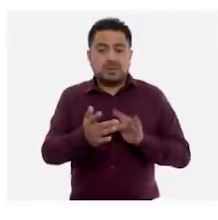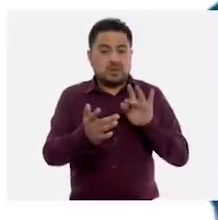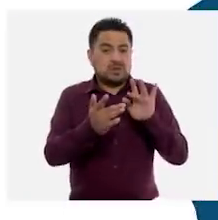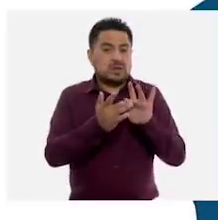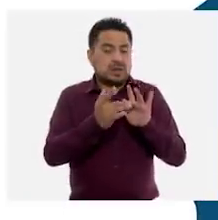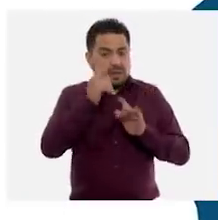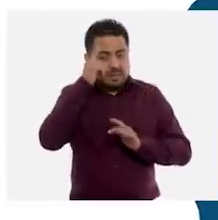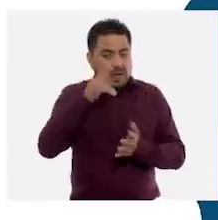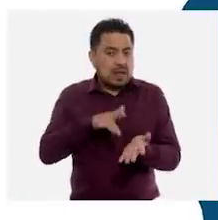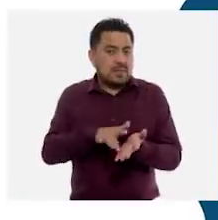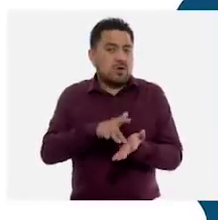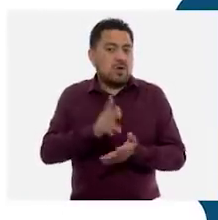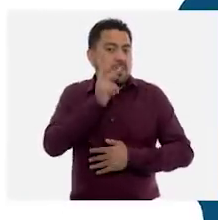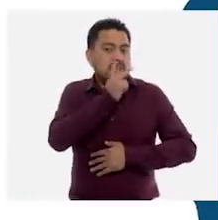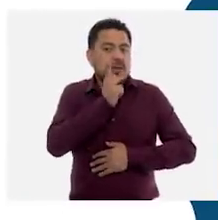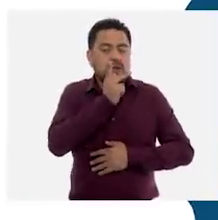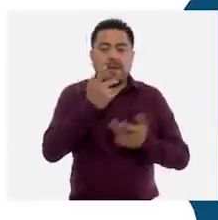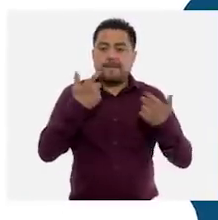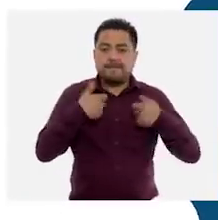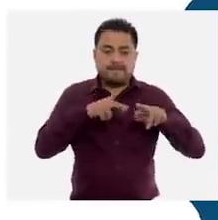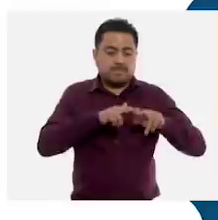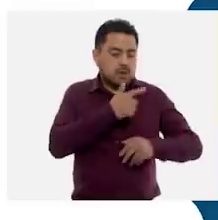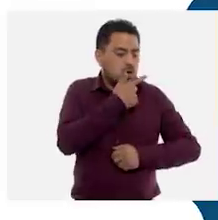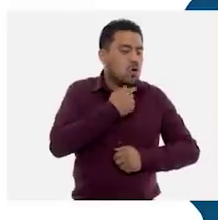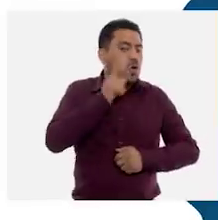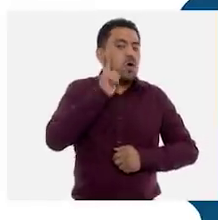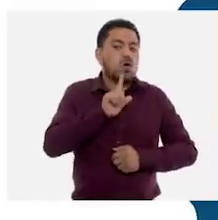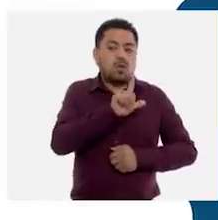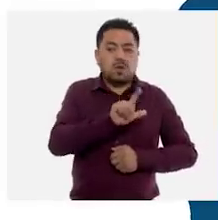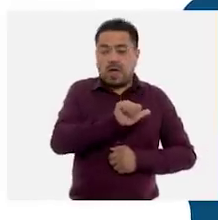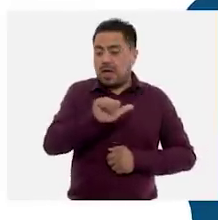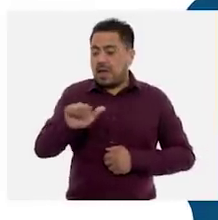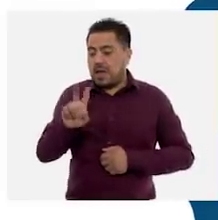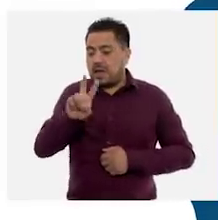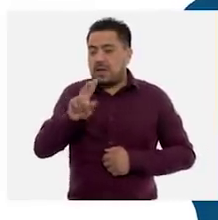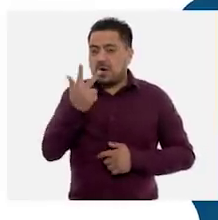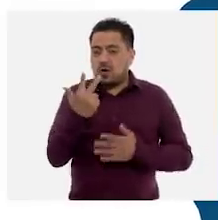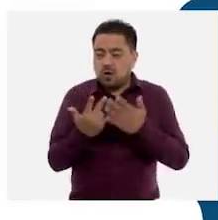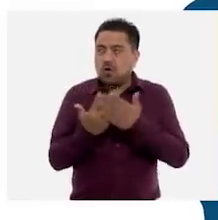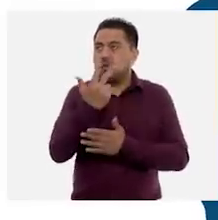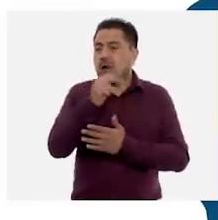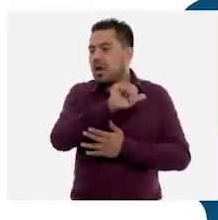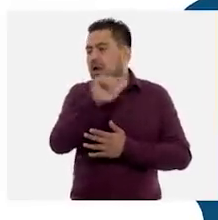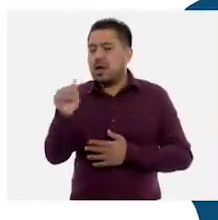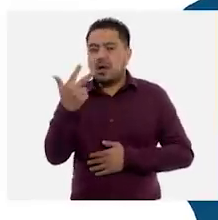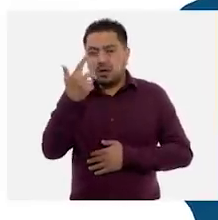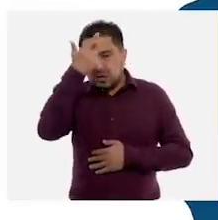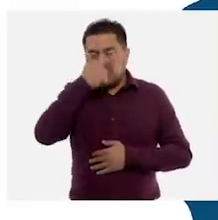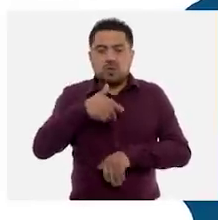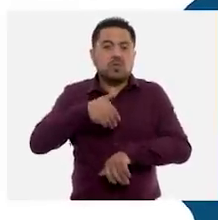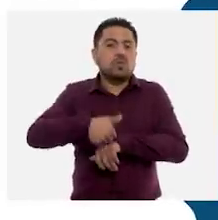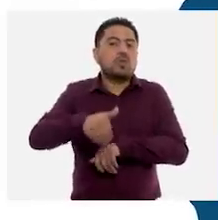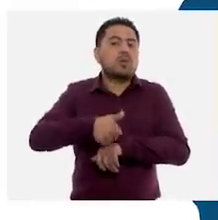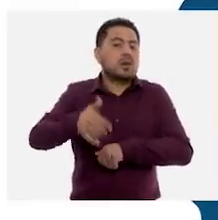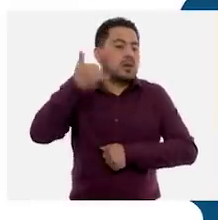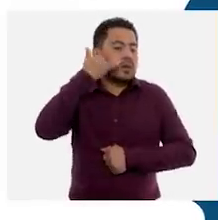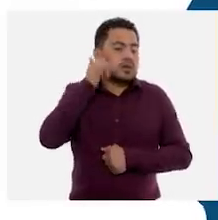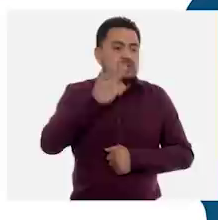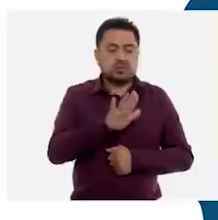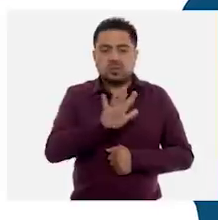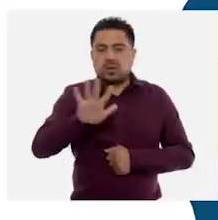Contáctanos para apoyo pedagógico. Hay maestras y maestros de lunes a viernes de 8 a 20 horas en el teléfono